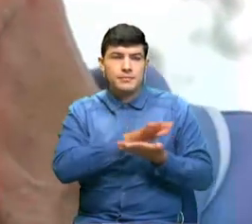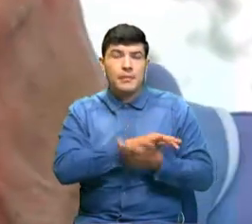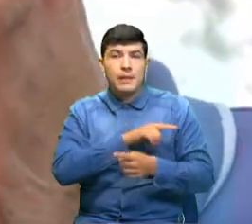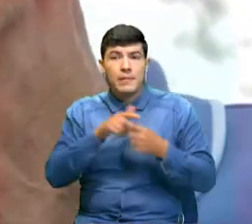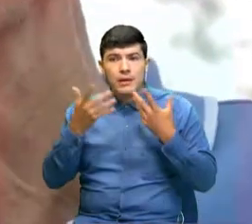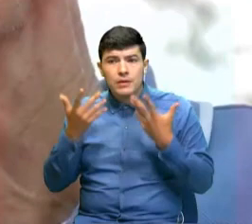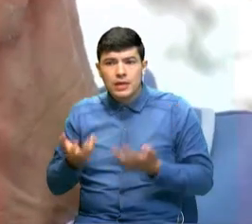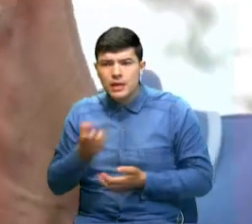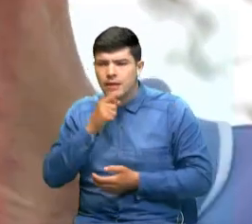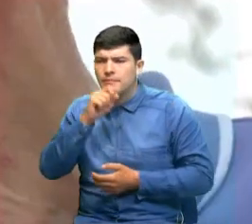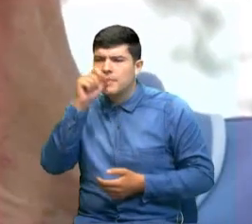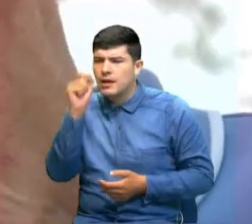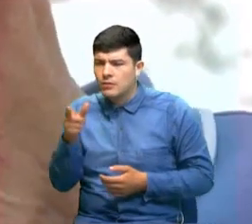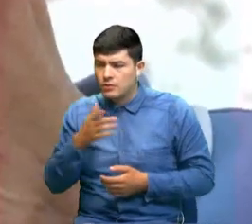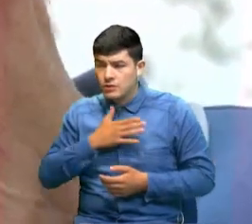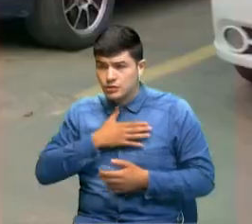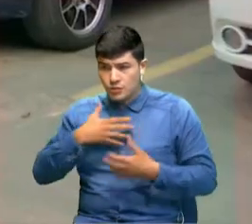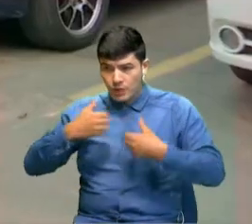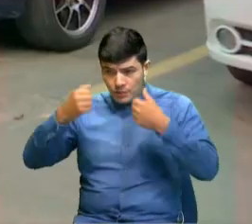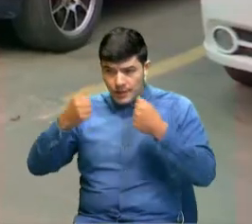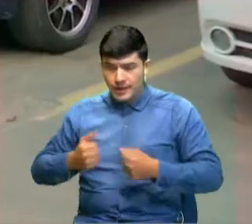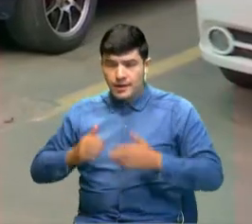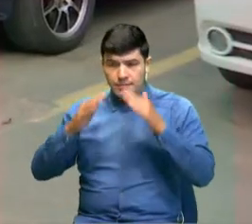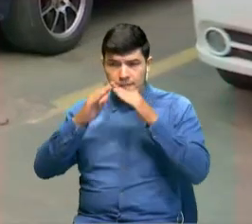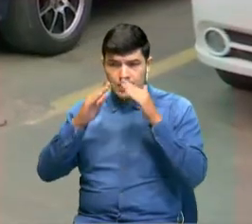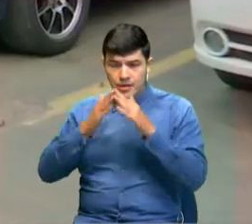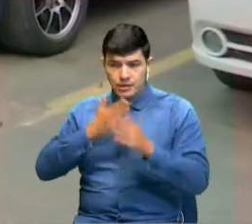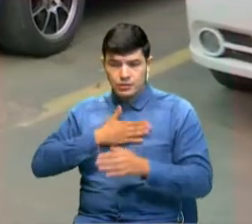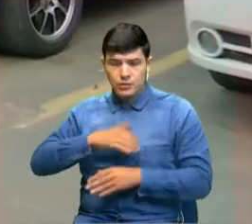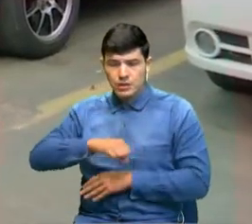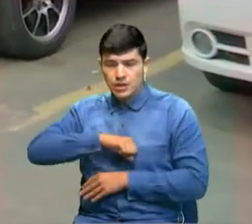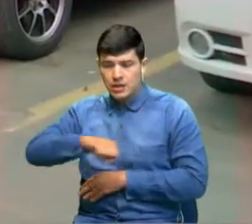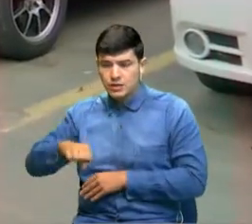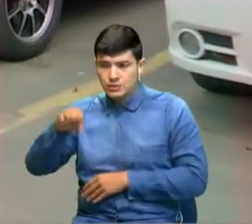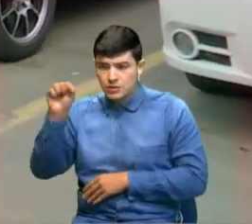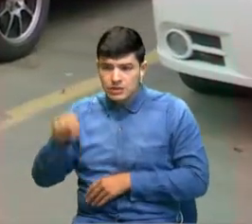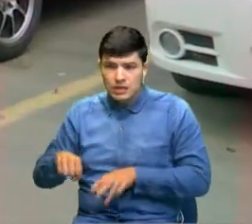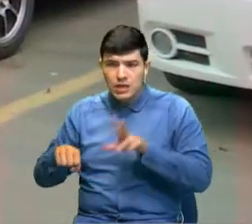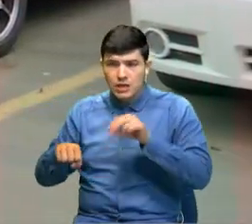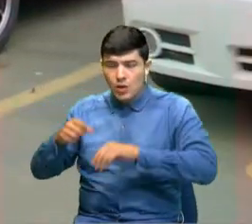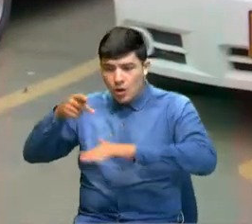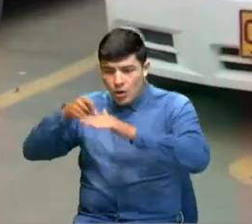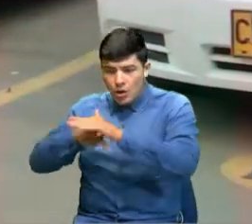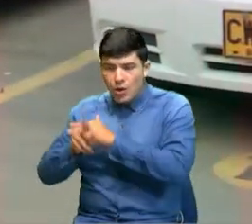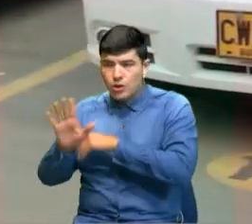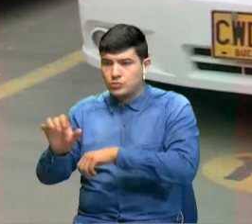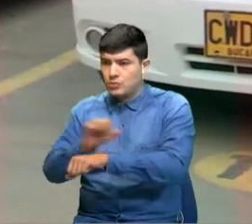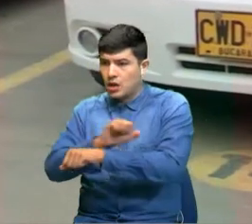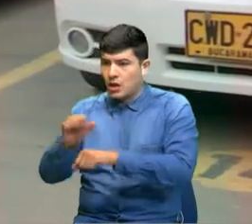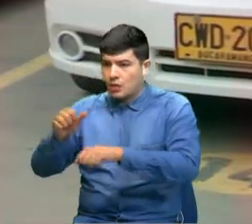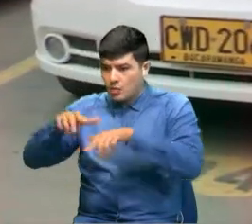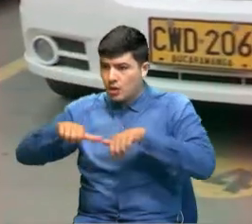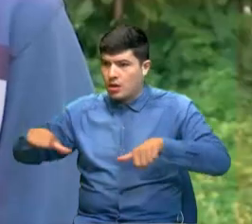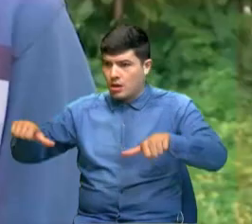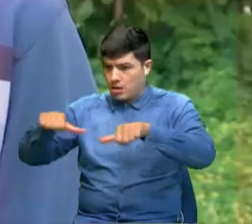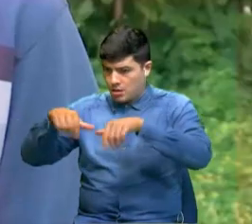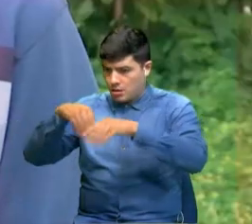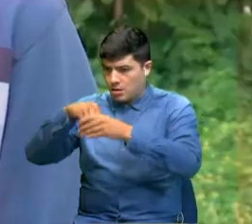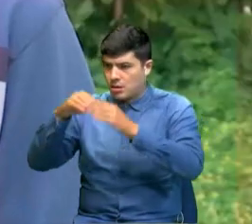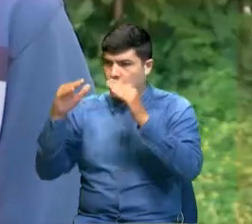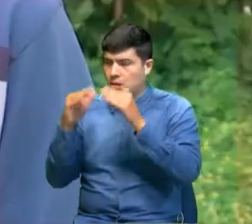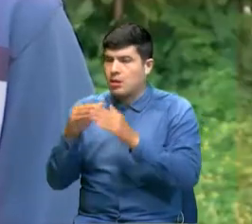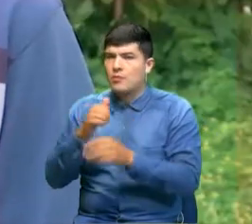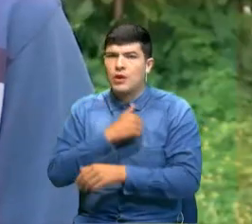desea preguntar si él como propietario tiene derecho o no de parquear su vehículo dentro del conjunto. Que